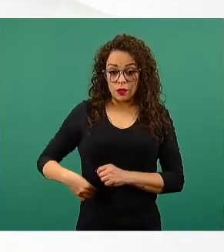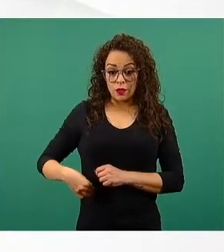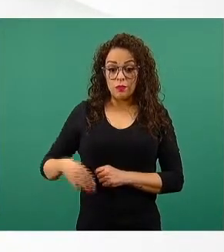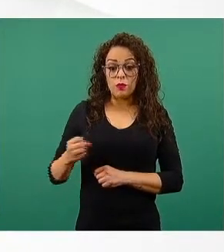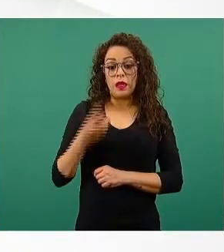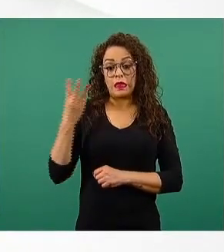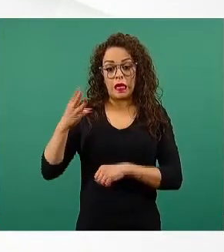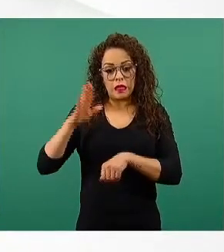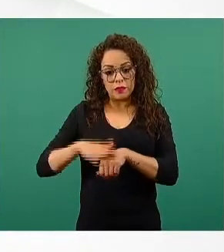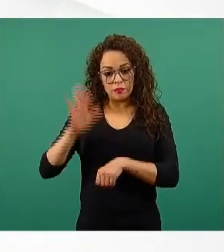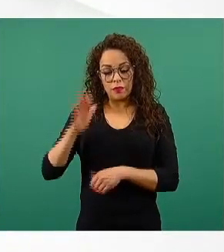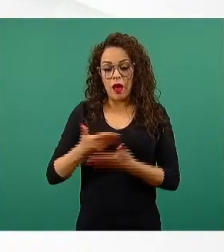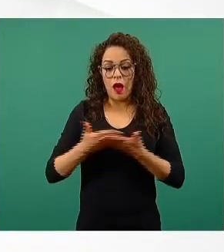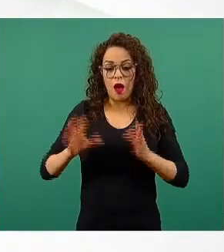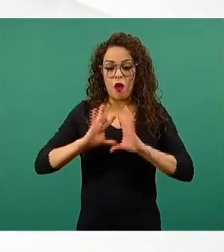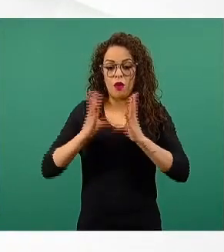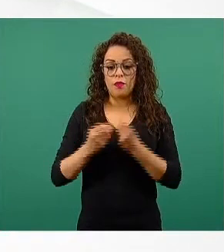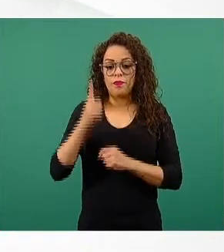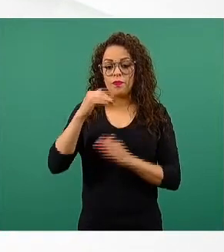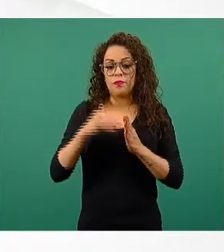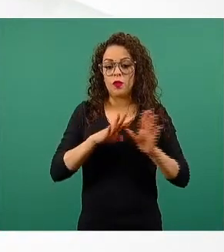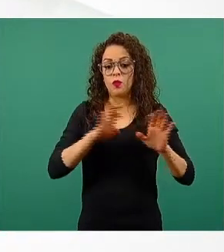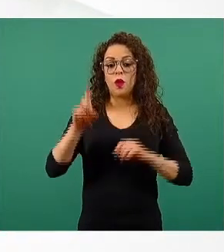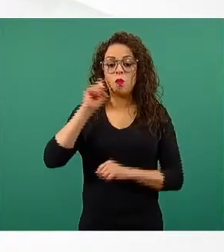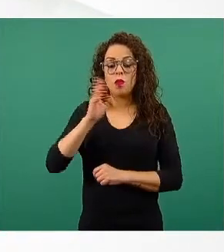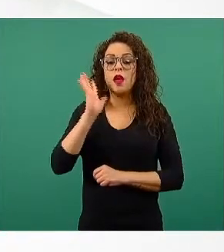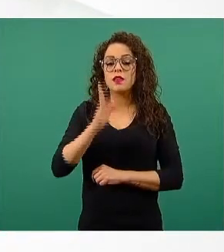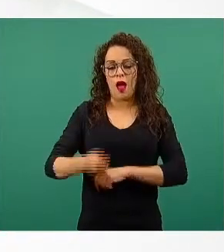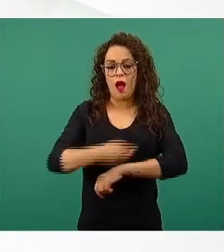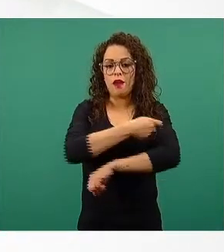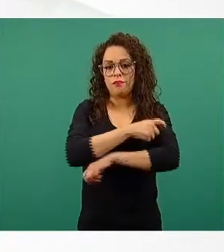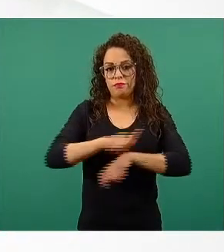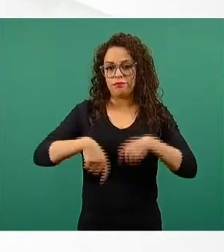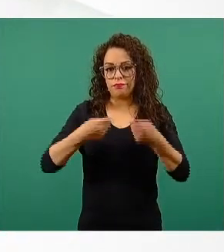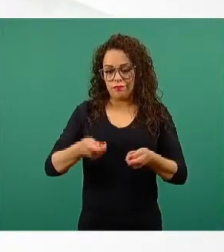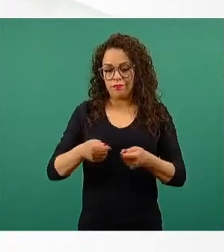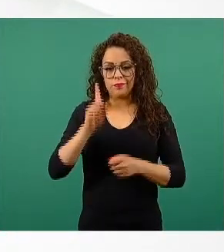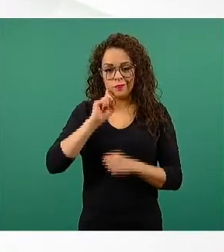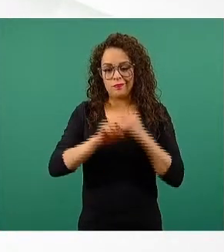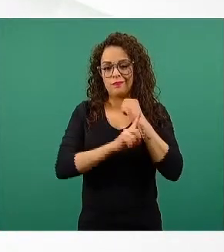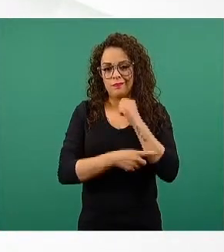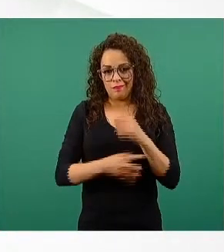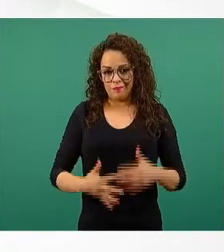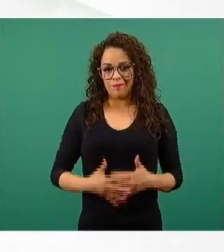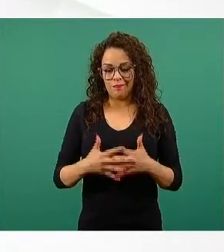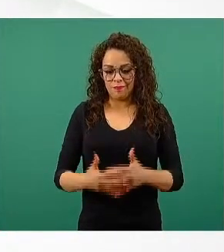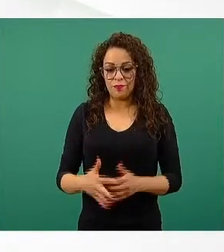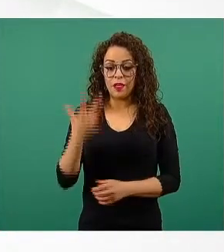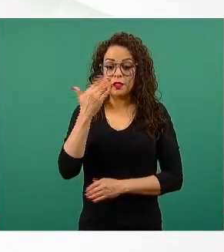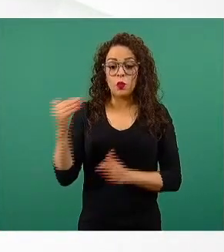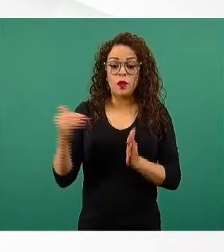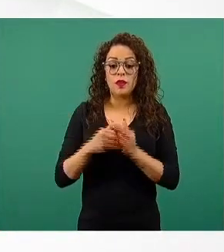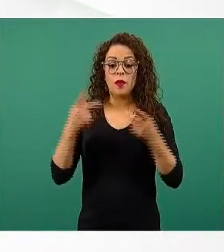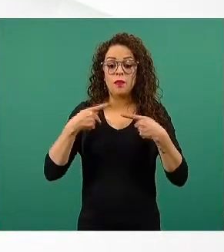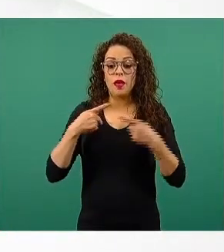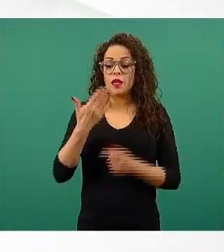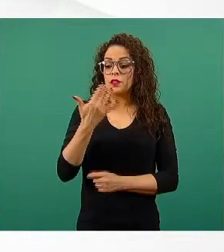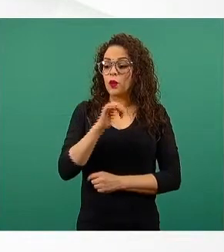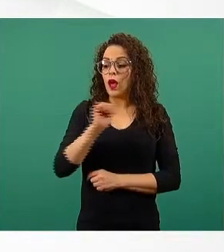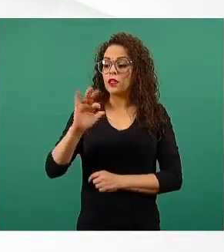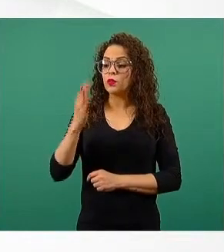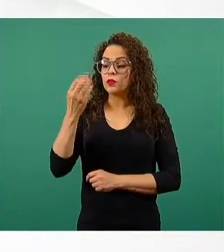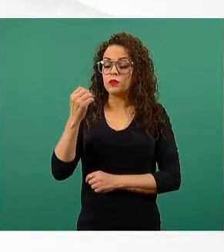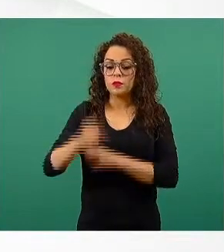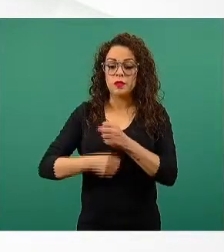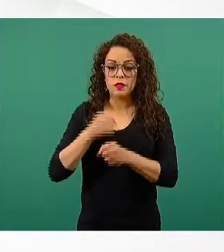tenemos 1,400 mujeres embarazadas vacunadas. 50,000 personas de 50 a 59 años